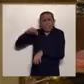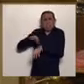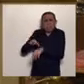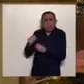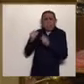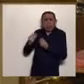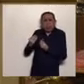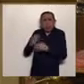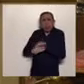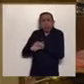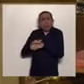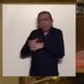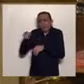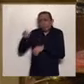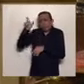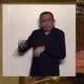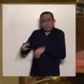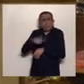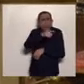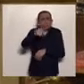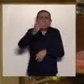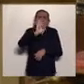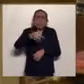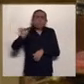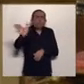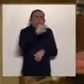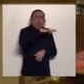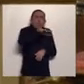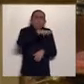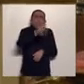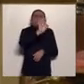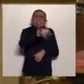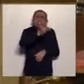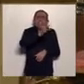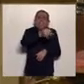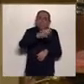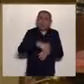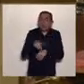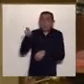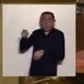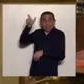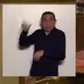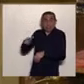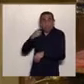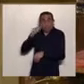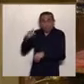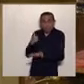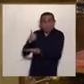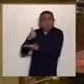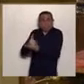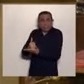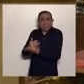y de cómo fue sanado, sepan ustedes y todo el pueblo de Israel, este hombre está